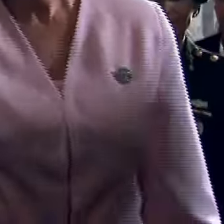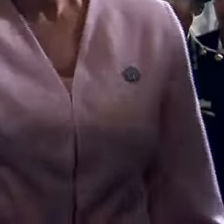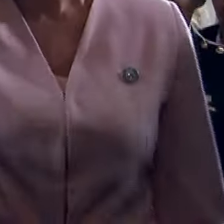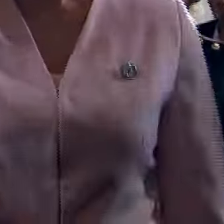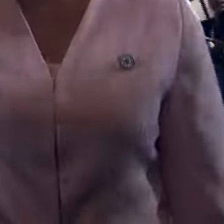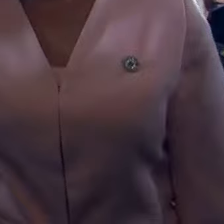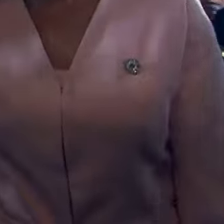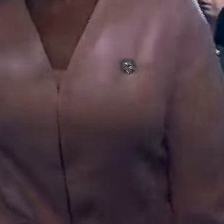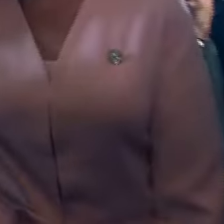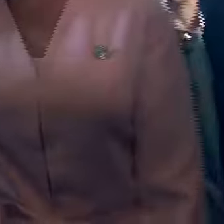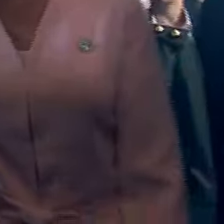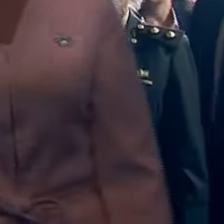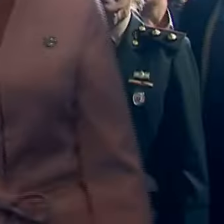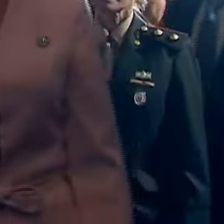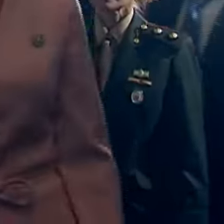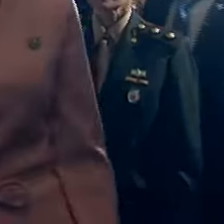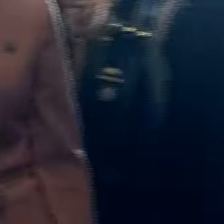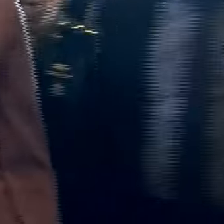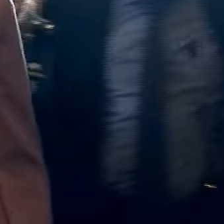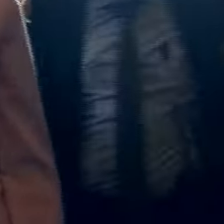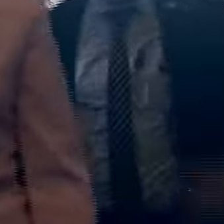Voto, por favor, no puedo